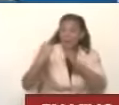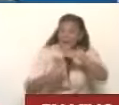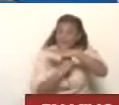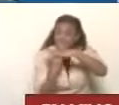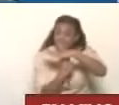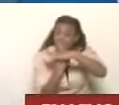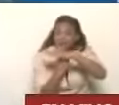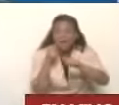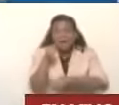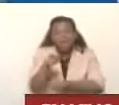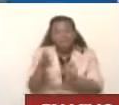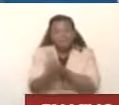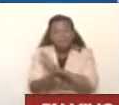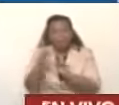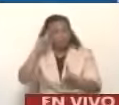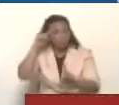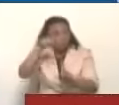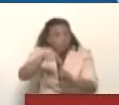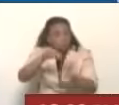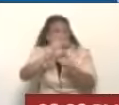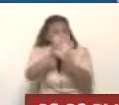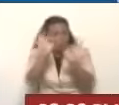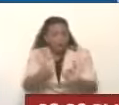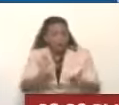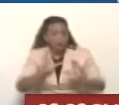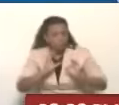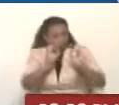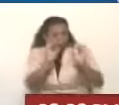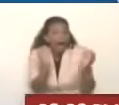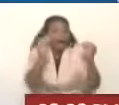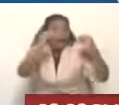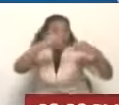bases objetivas y subjetivas,